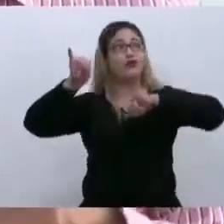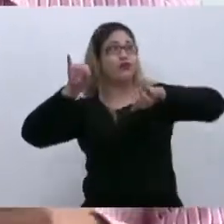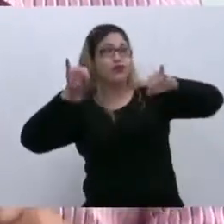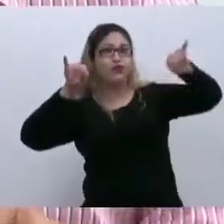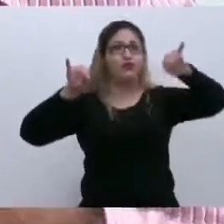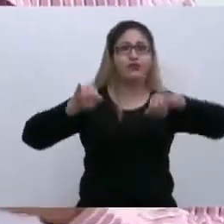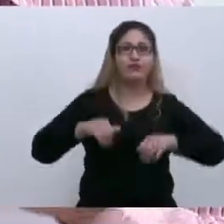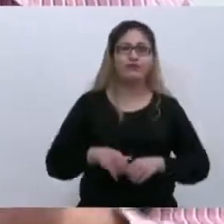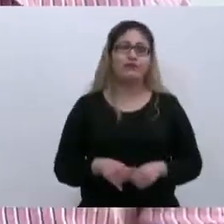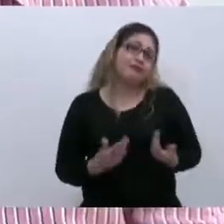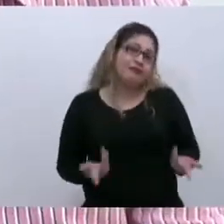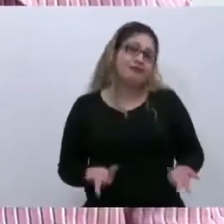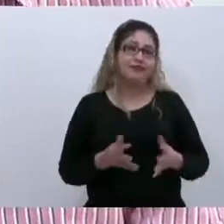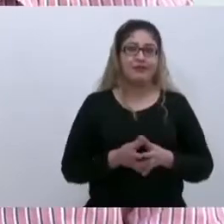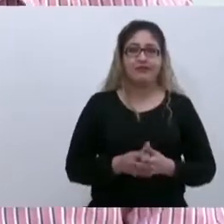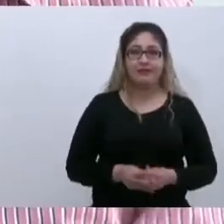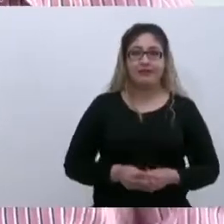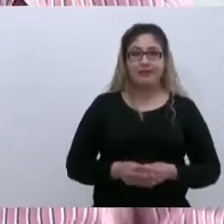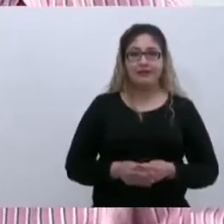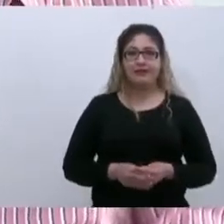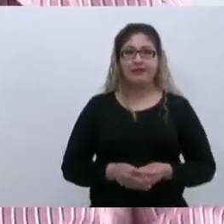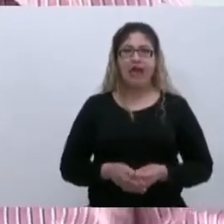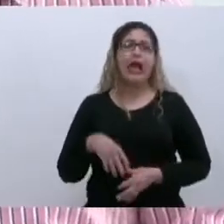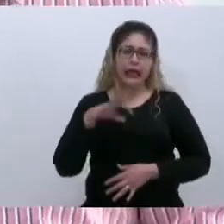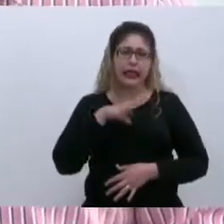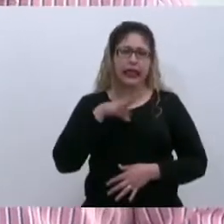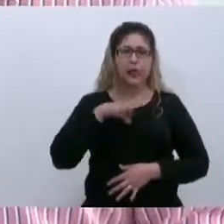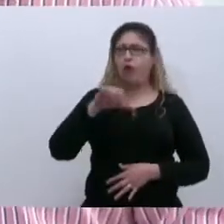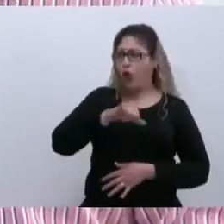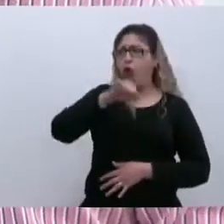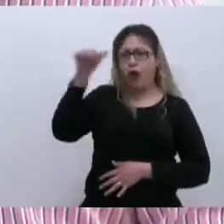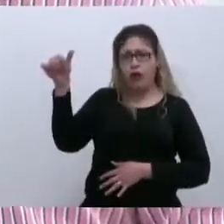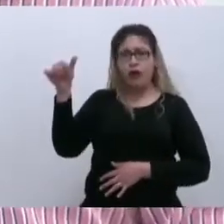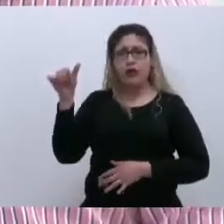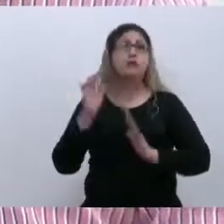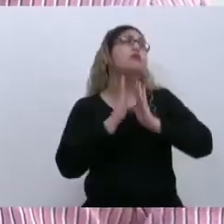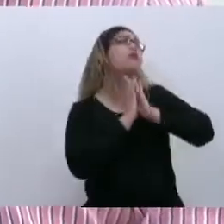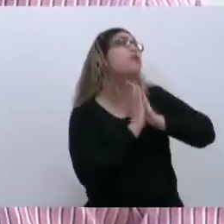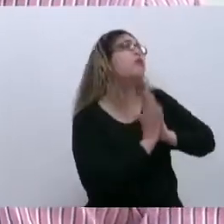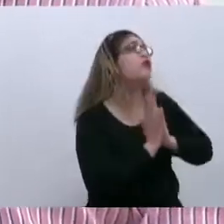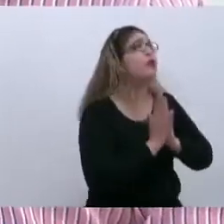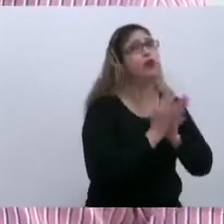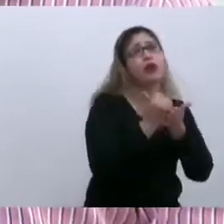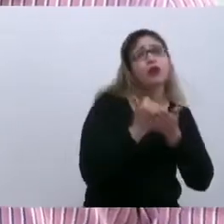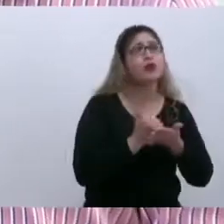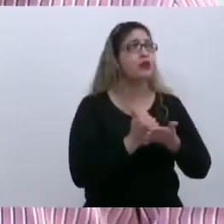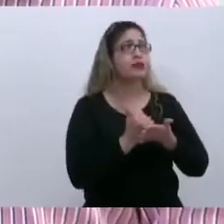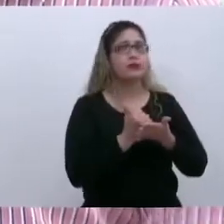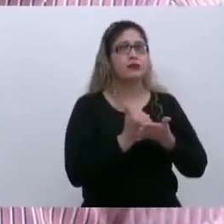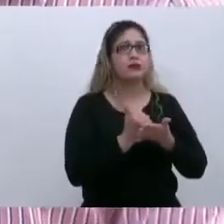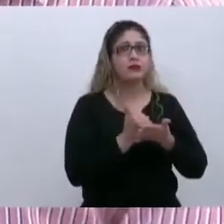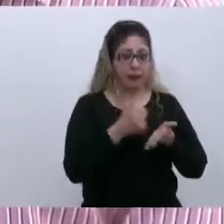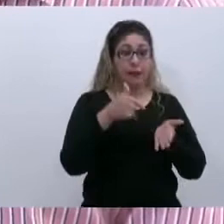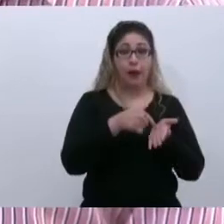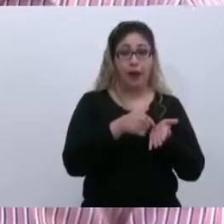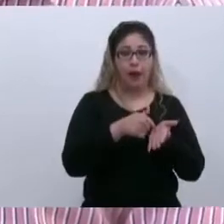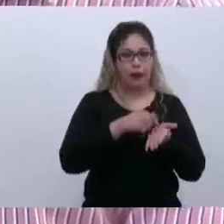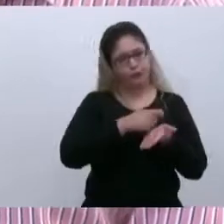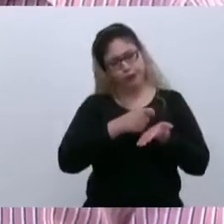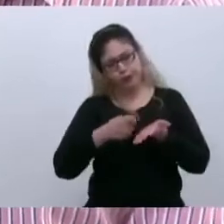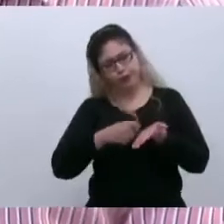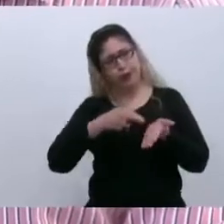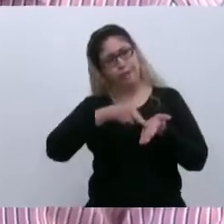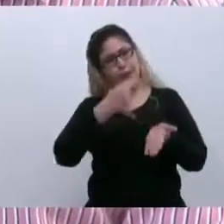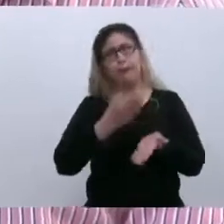peticiones que estamos por atender, que nos ha hecho el gobernador, pero vamos a